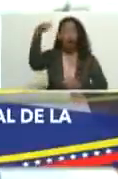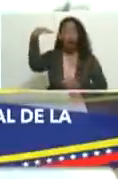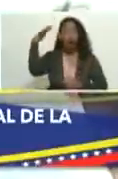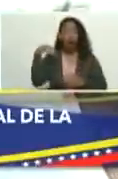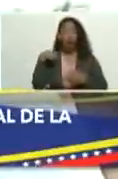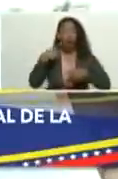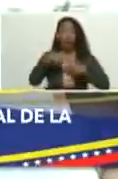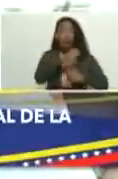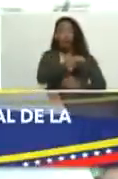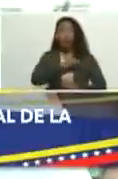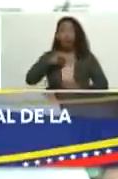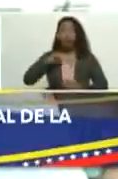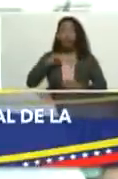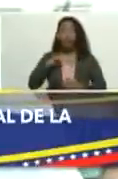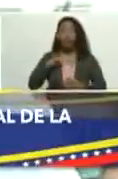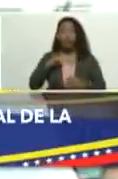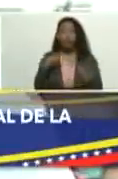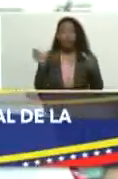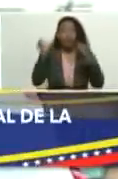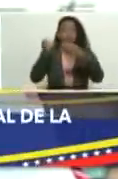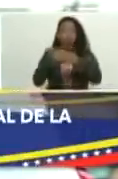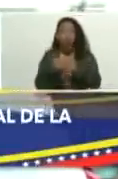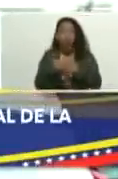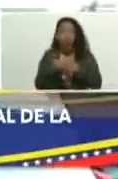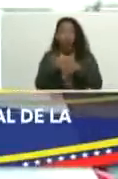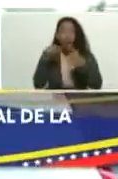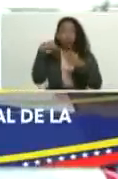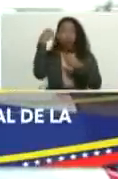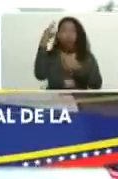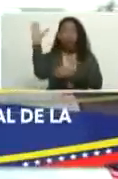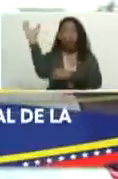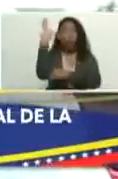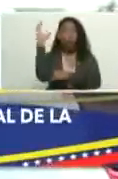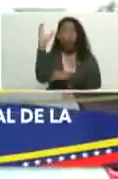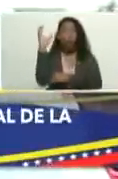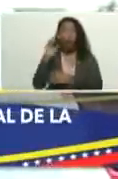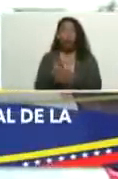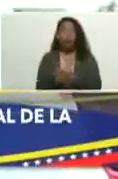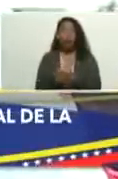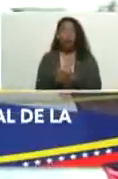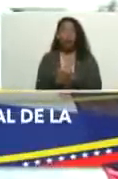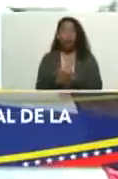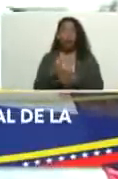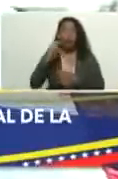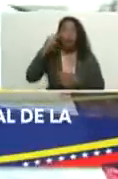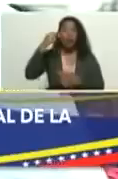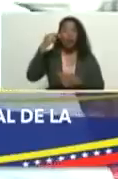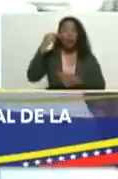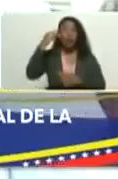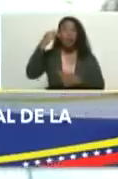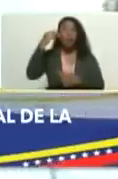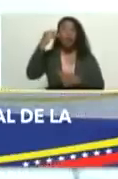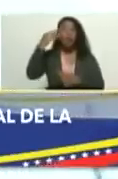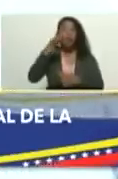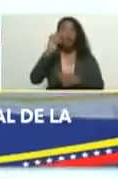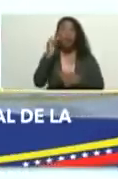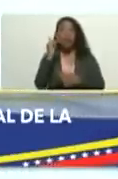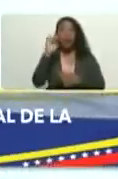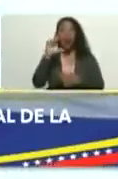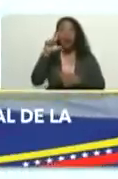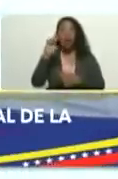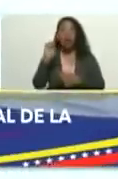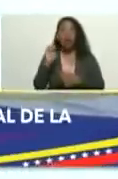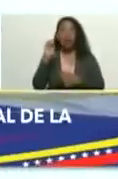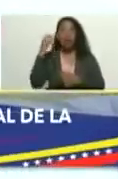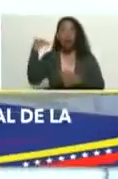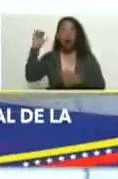privada de un grupo transnacional colombiano, Grupo Phoenix, que cerró la planta en su momento